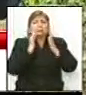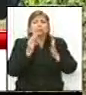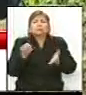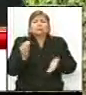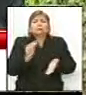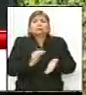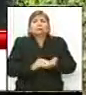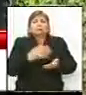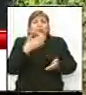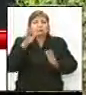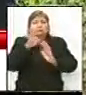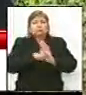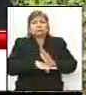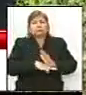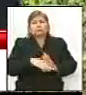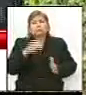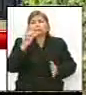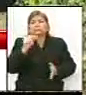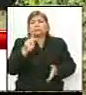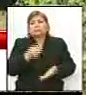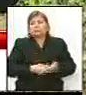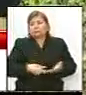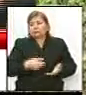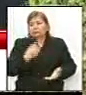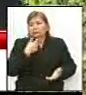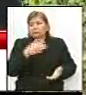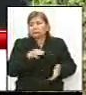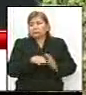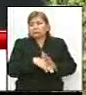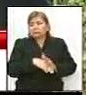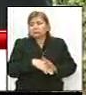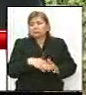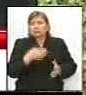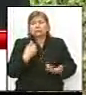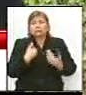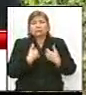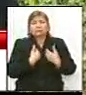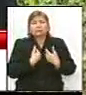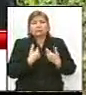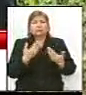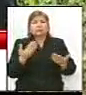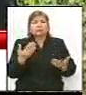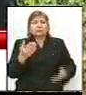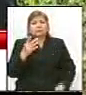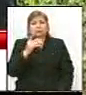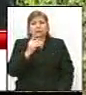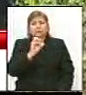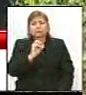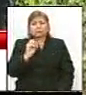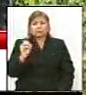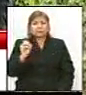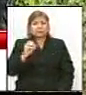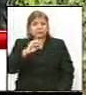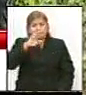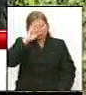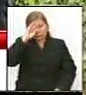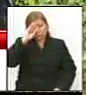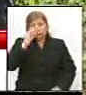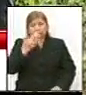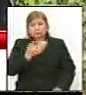más, todavía nos quieren bajar de categoría, y si nos bajarán de categoría, tendremos pues el 100% de enfermos, señora